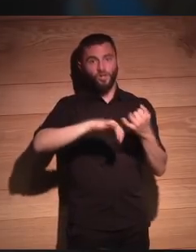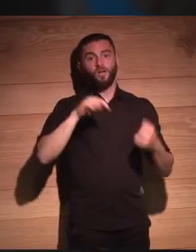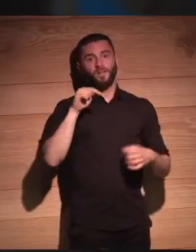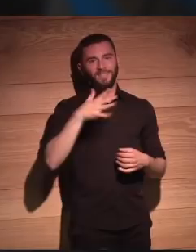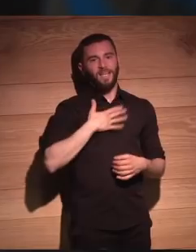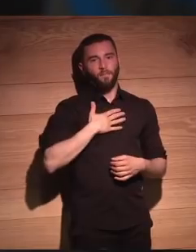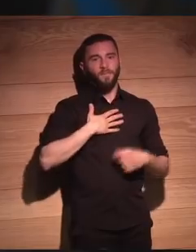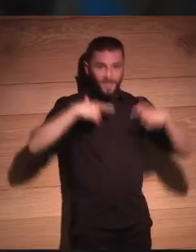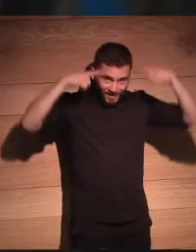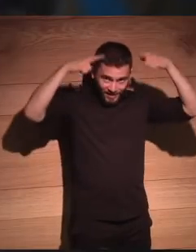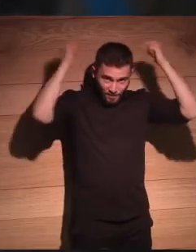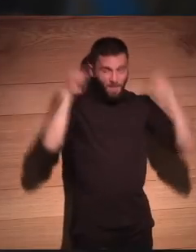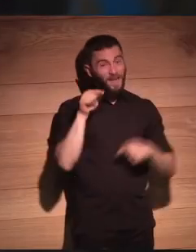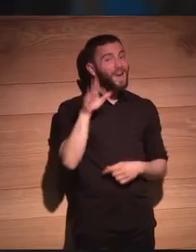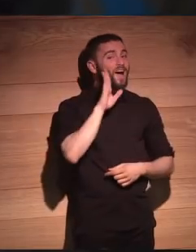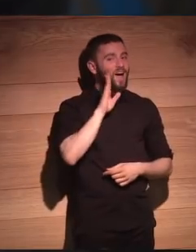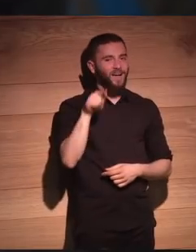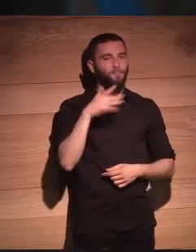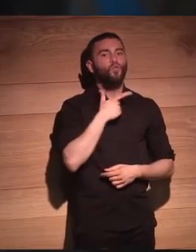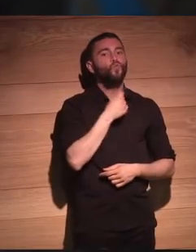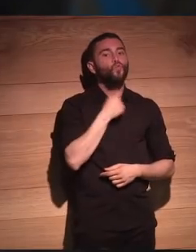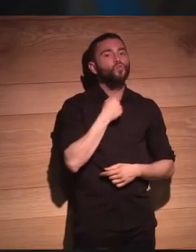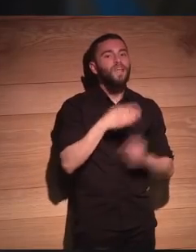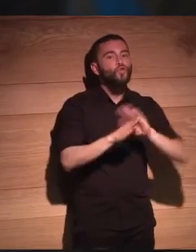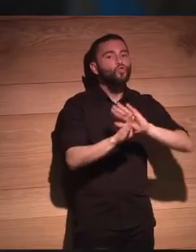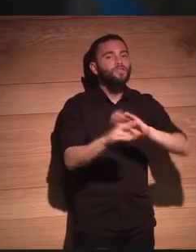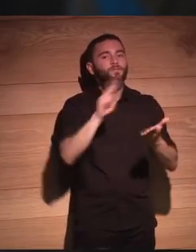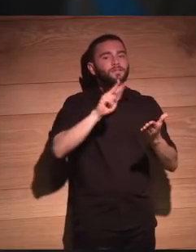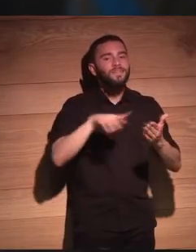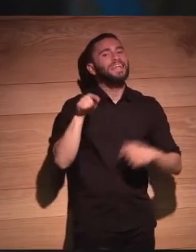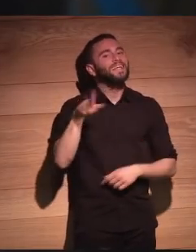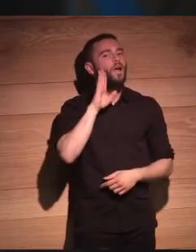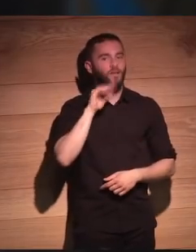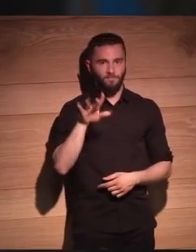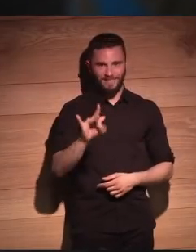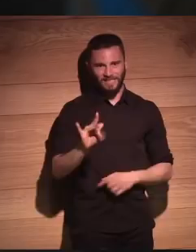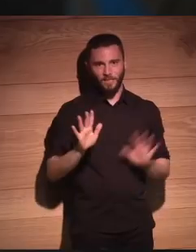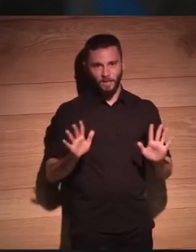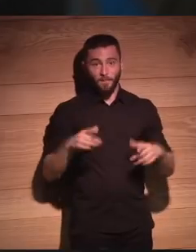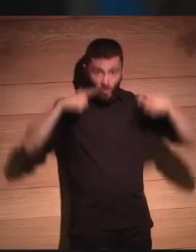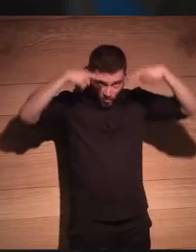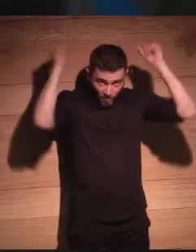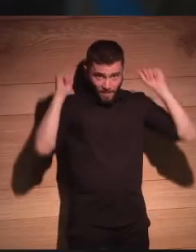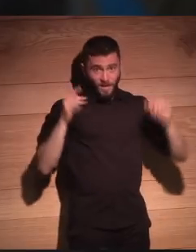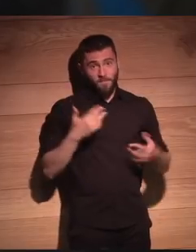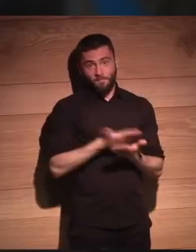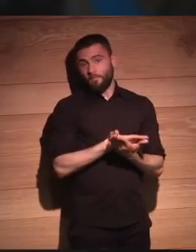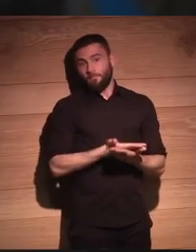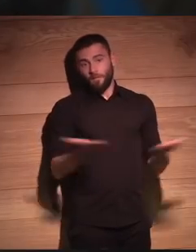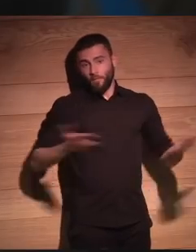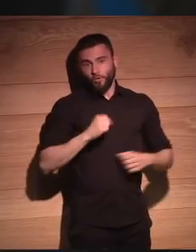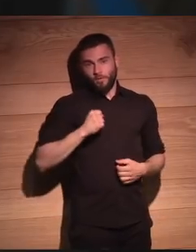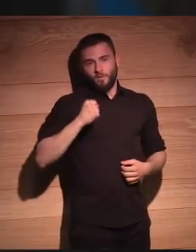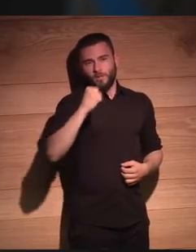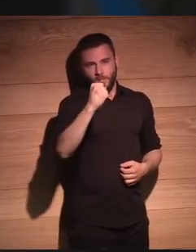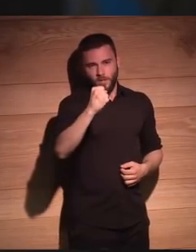más a lo que me hubiese gustado continuar leyendo del personaje. Pero aunque Batman siga siendo para muchos el superhéroe